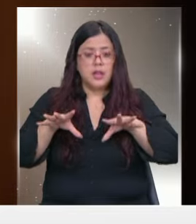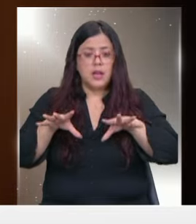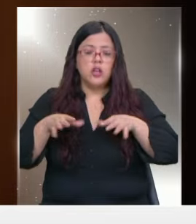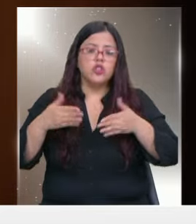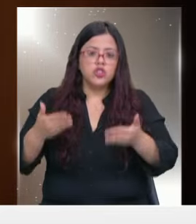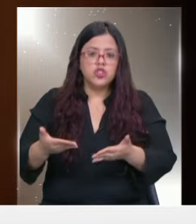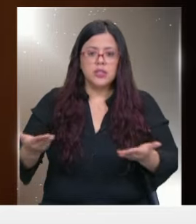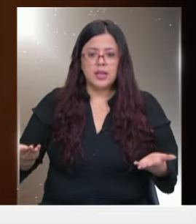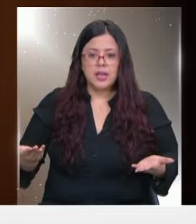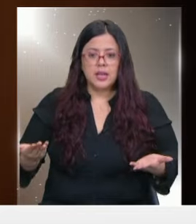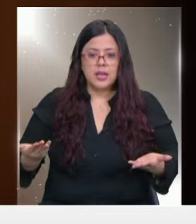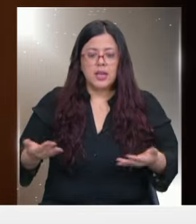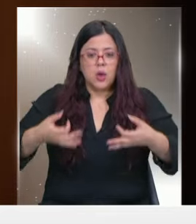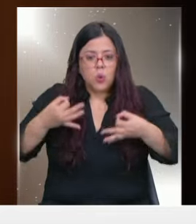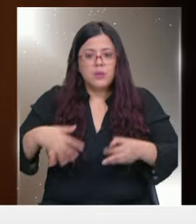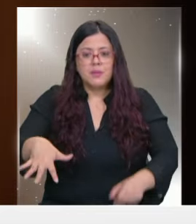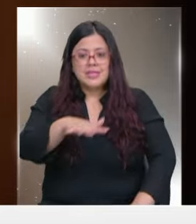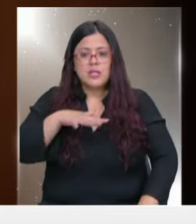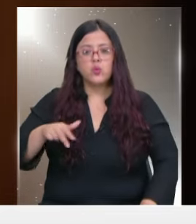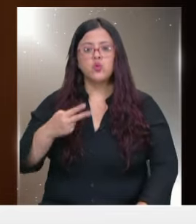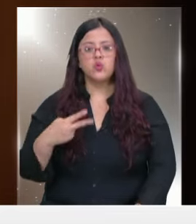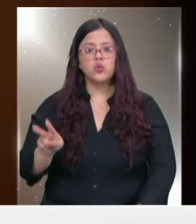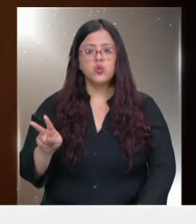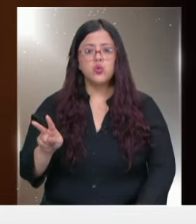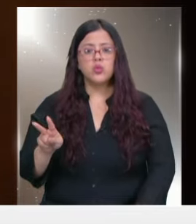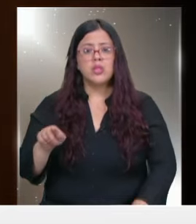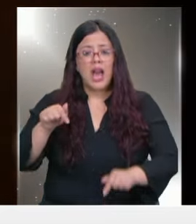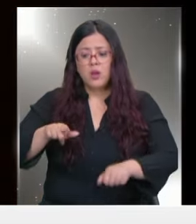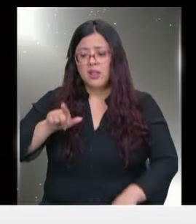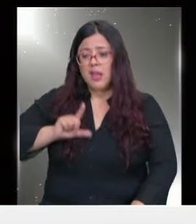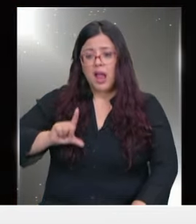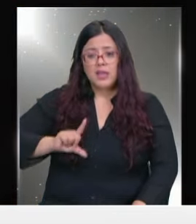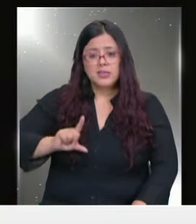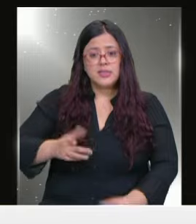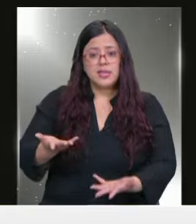Entonces, su estado... Está con licencia médica.